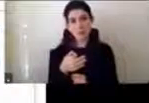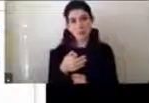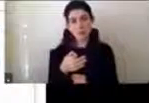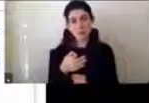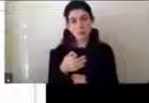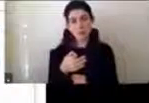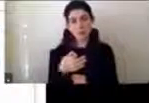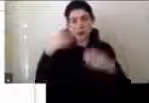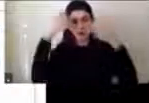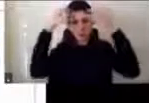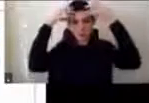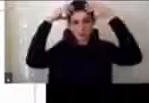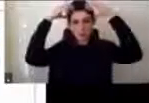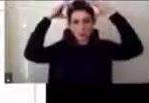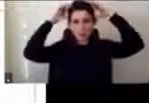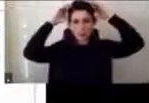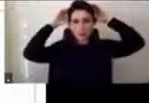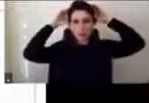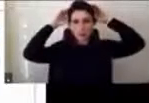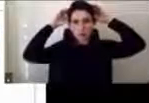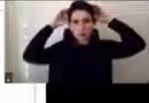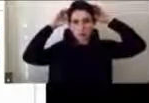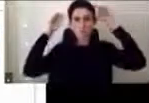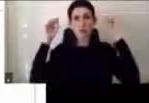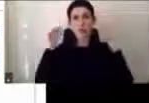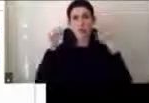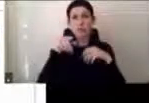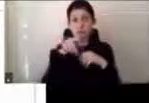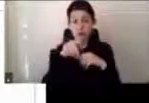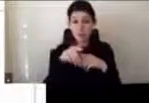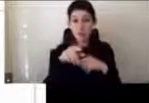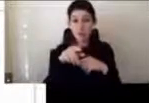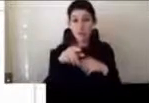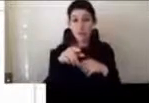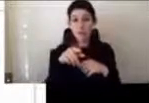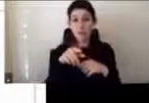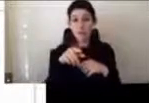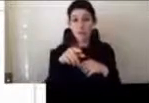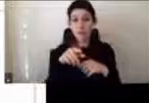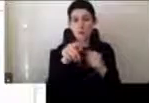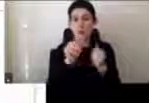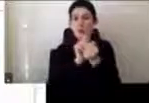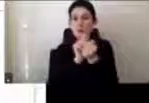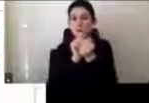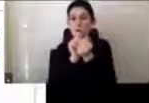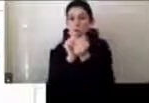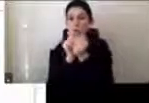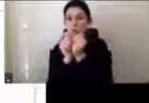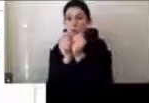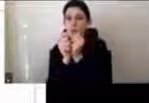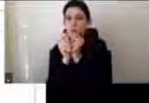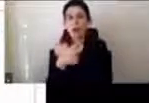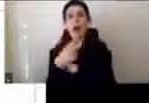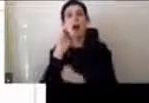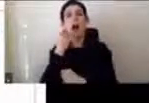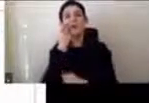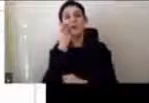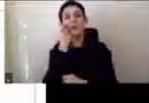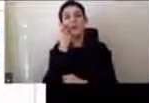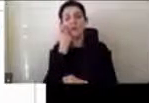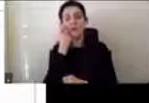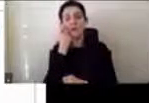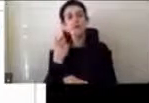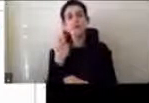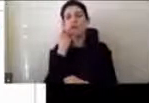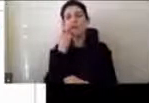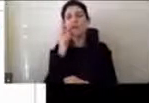cerebro, en esta imagen de resonancia magnética, se va volviendo azul. Este azul quiere decir que